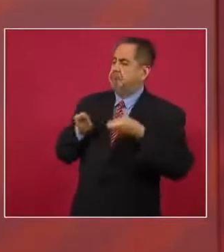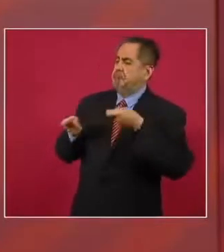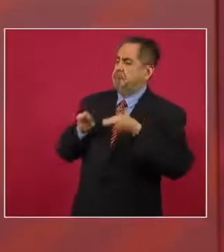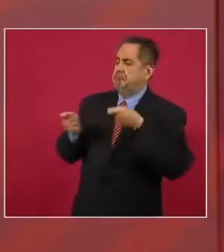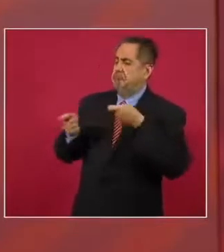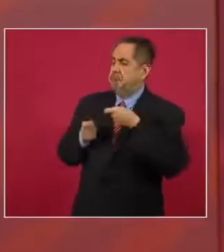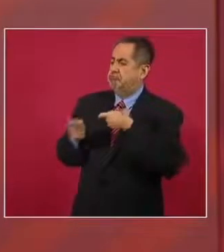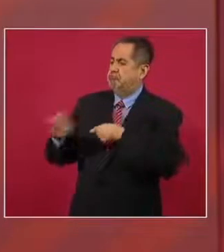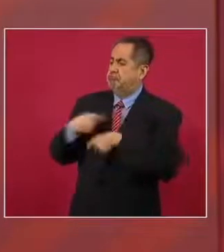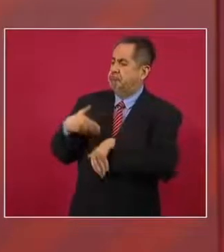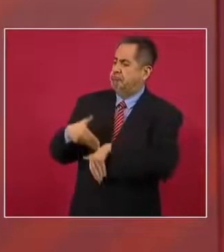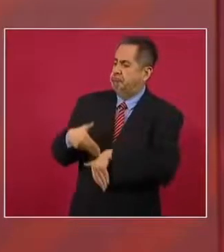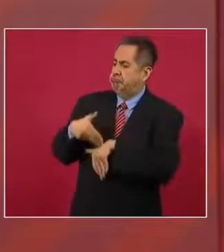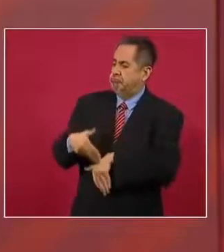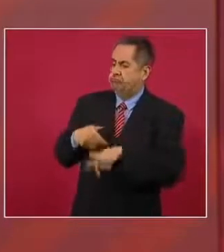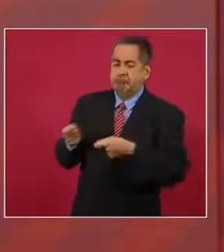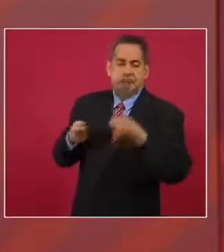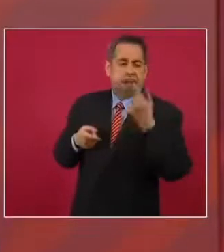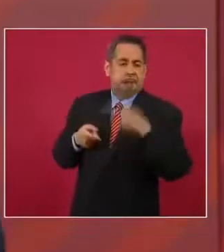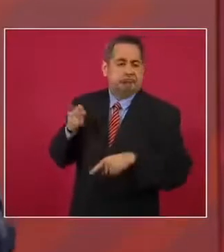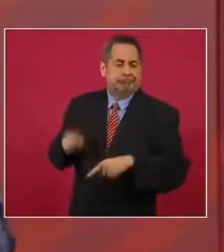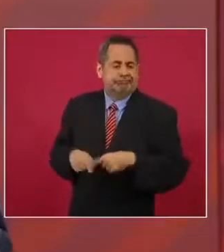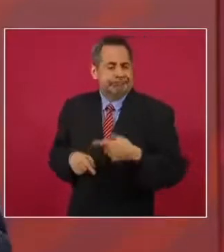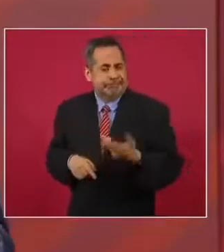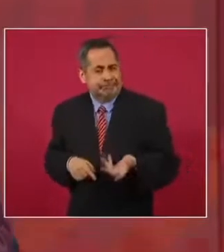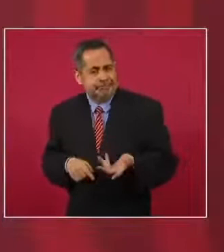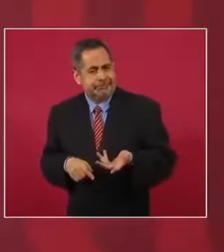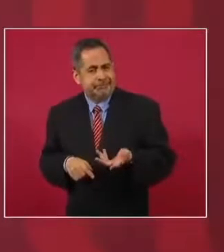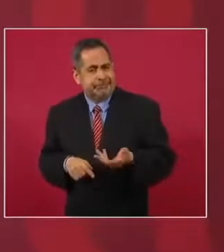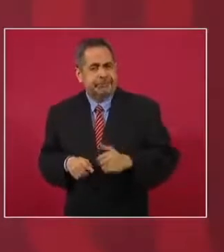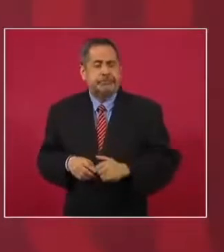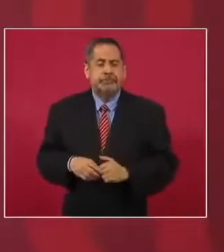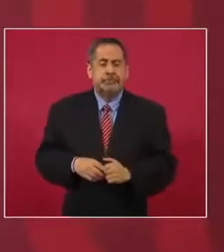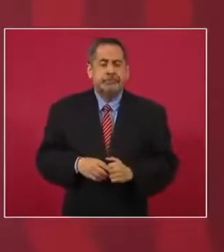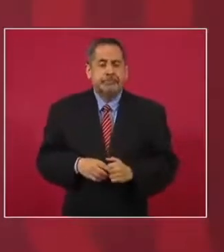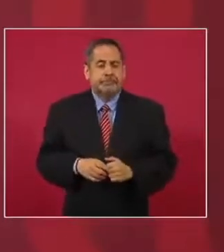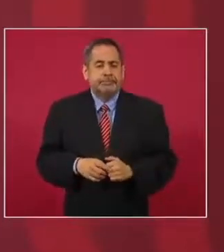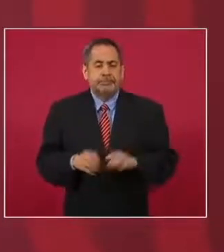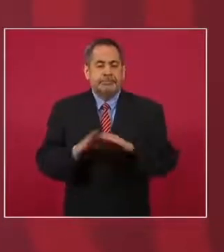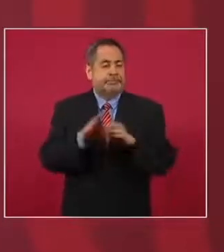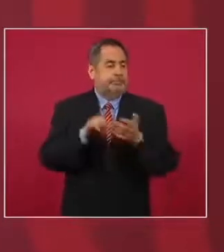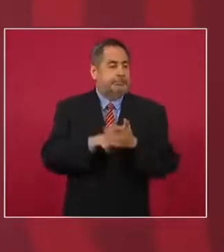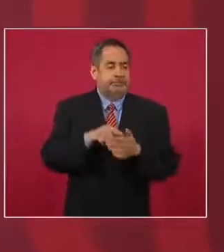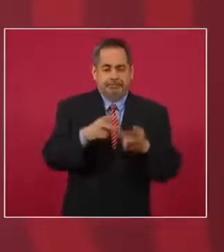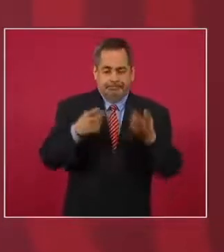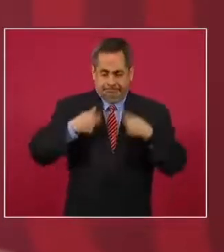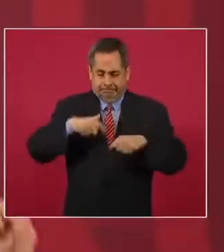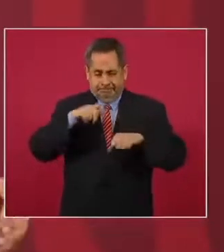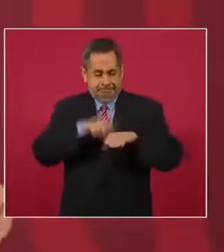Entonces, ni siquiera es un asunto personal